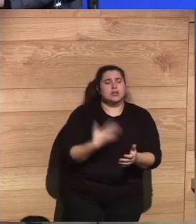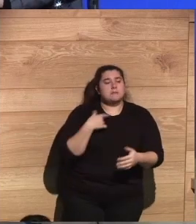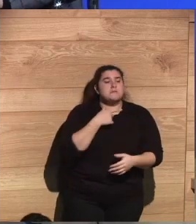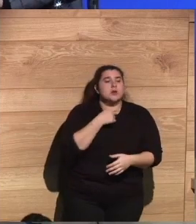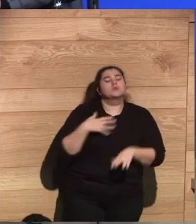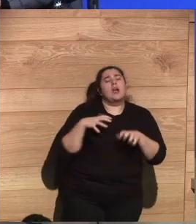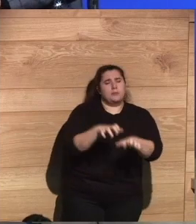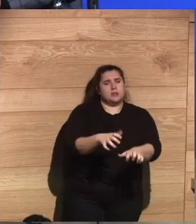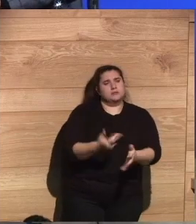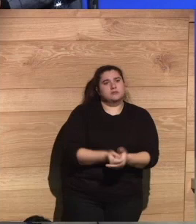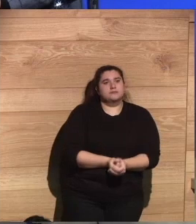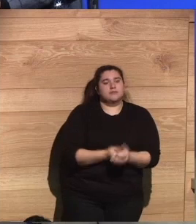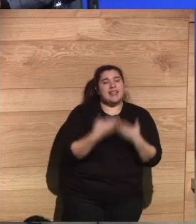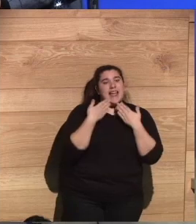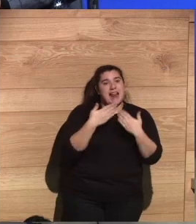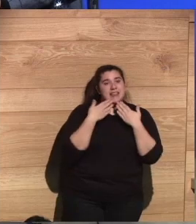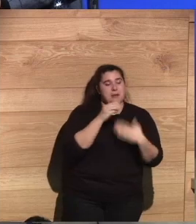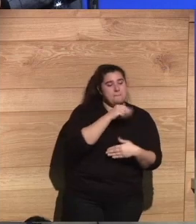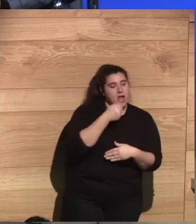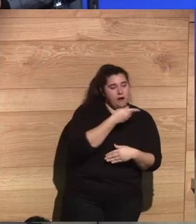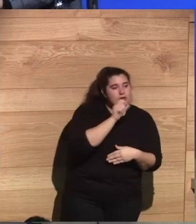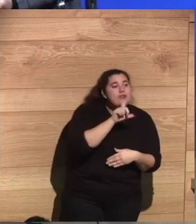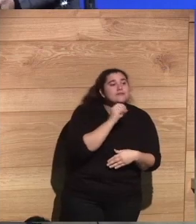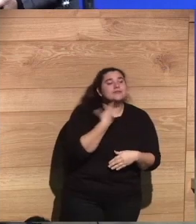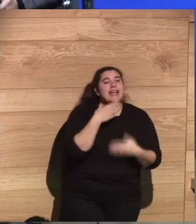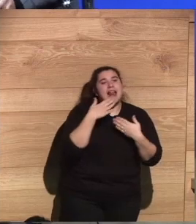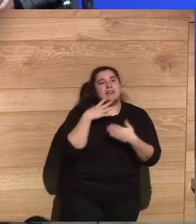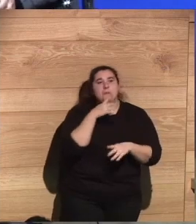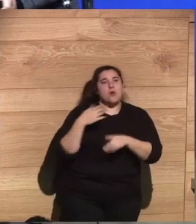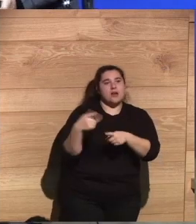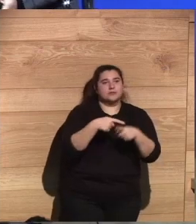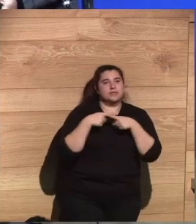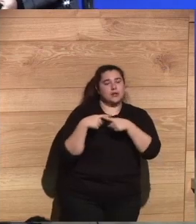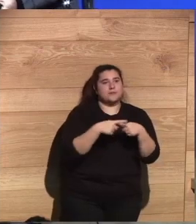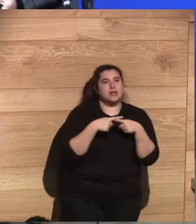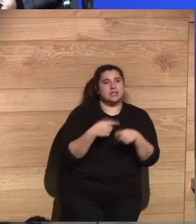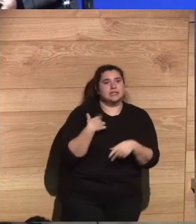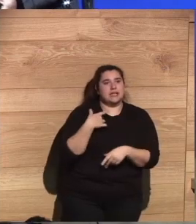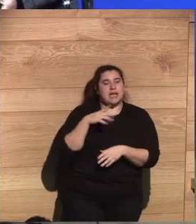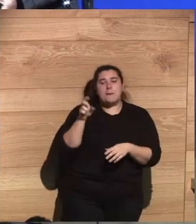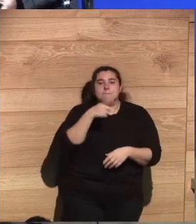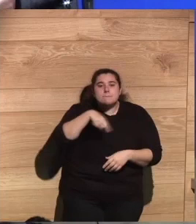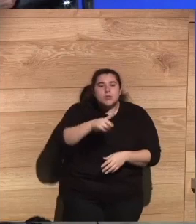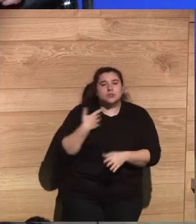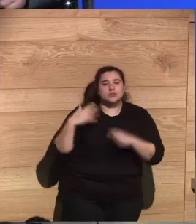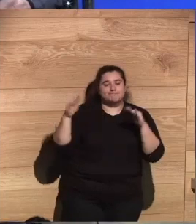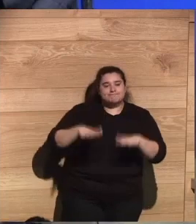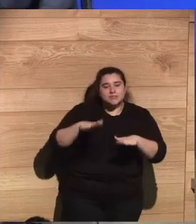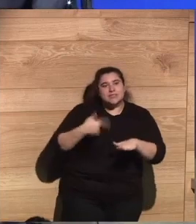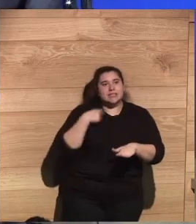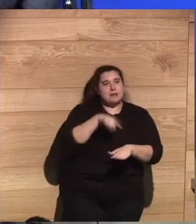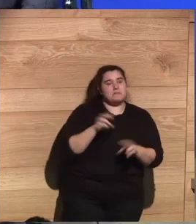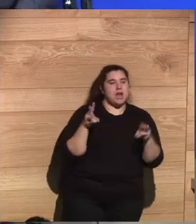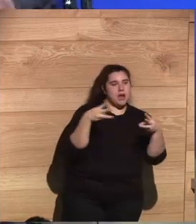aprender. Así que muchas gracias, Pablo, de verdad. Y gracias a todos por compartirlo. A los que están aquí, a los que están también